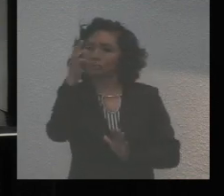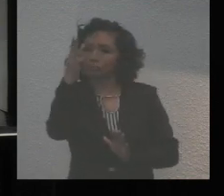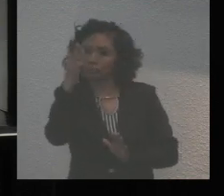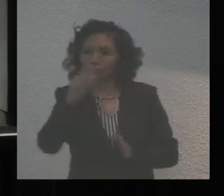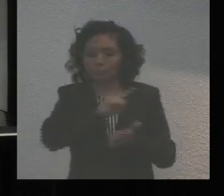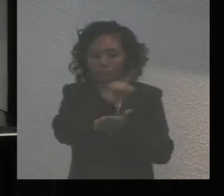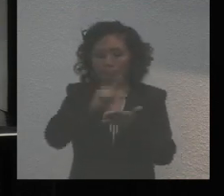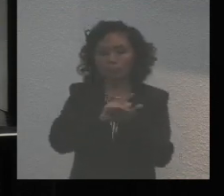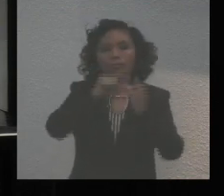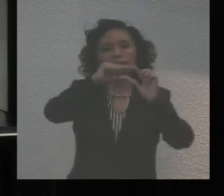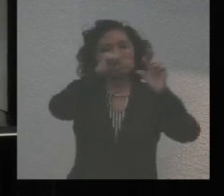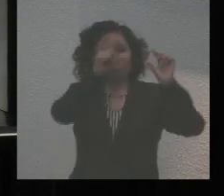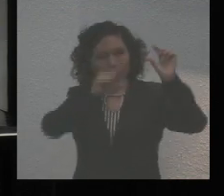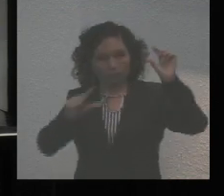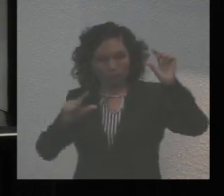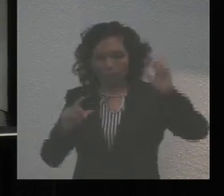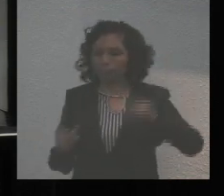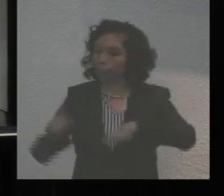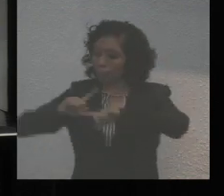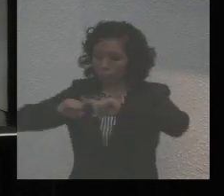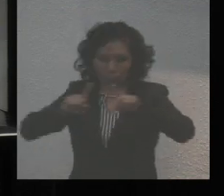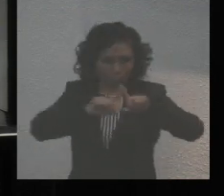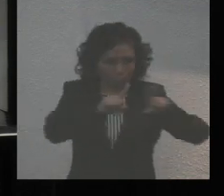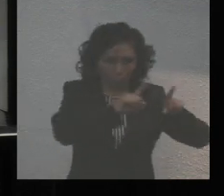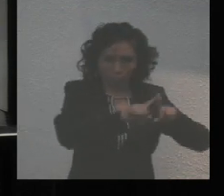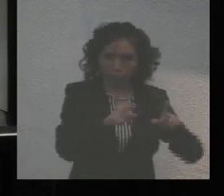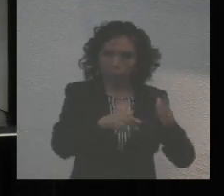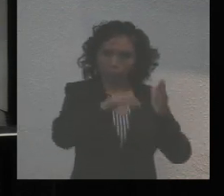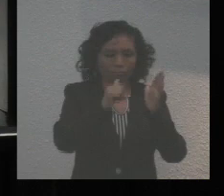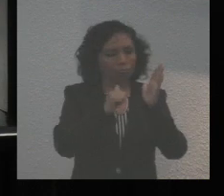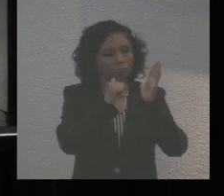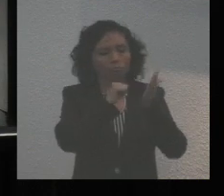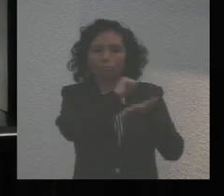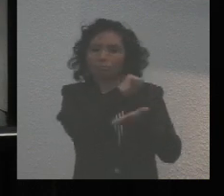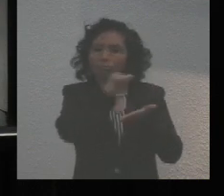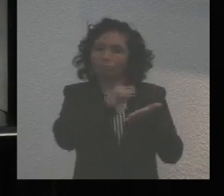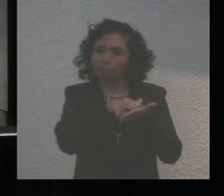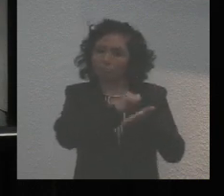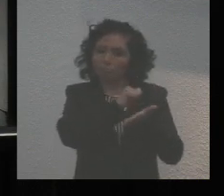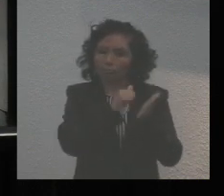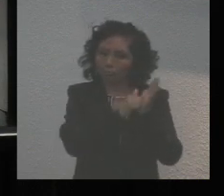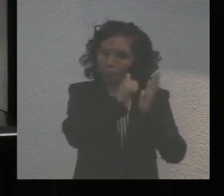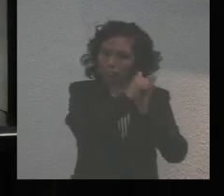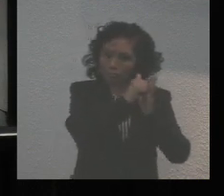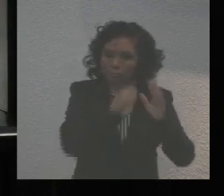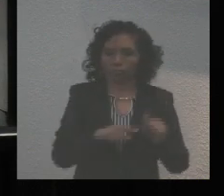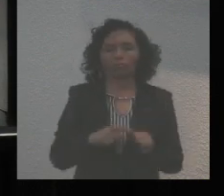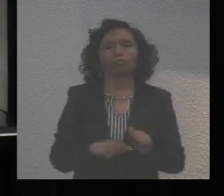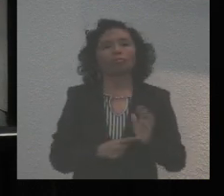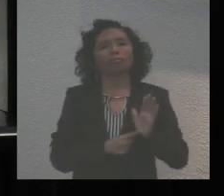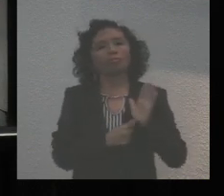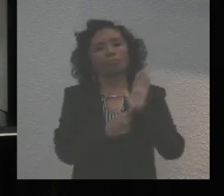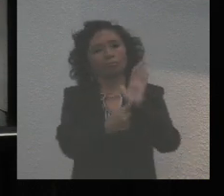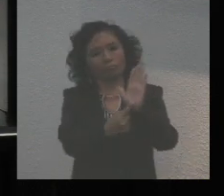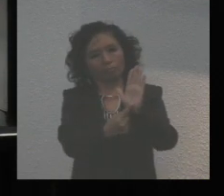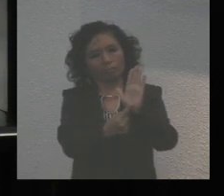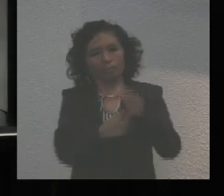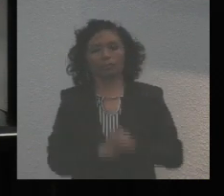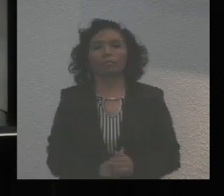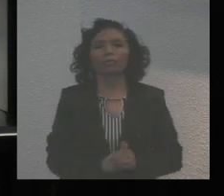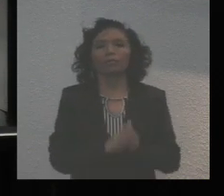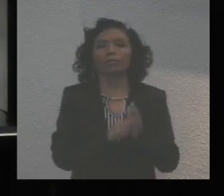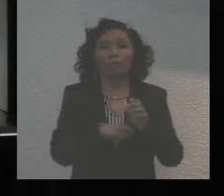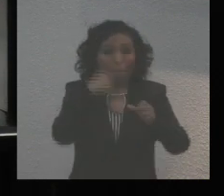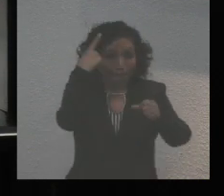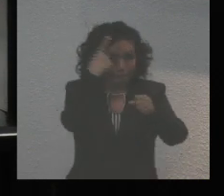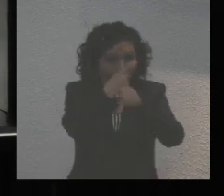la República y los demás preceptos relacionados con el artículo segundo de la presente declaratoria. Artículo